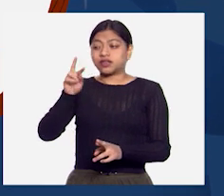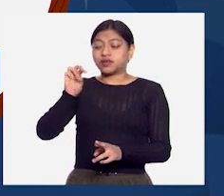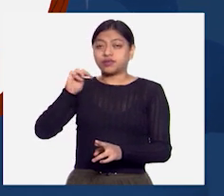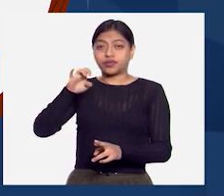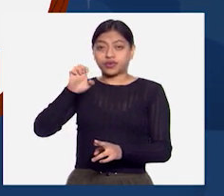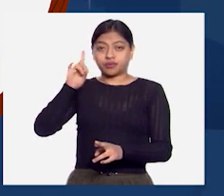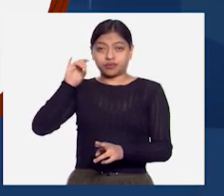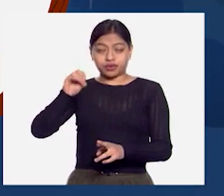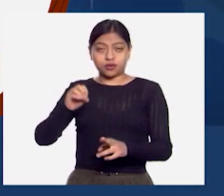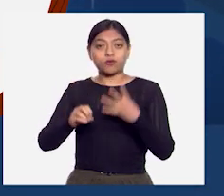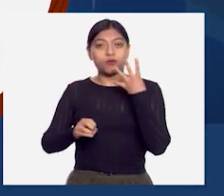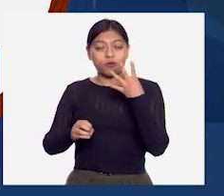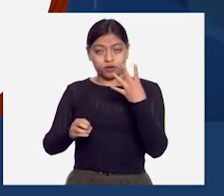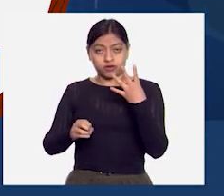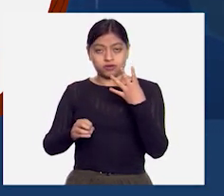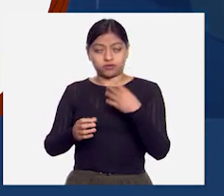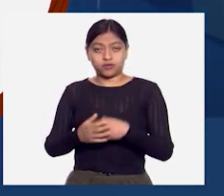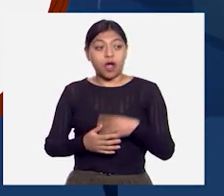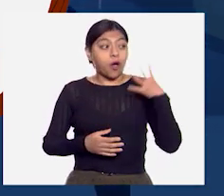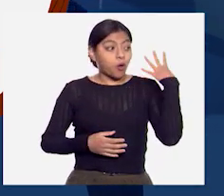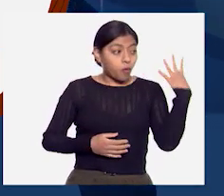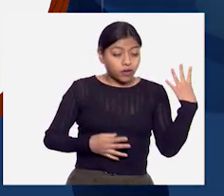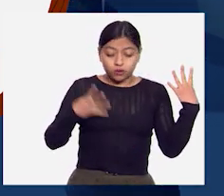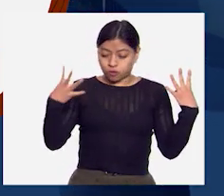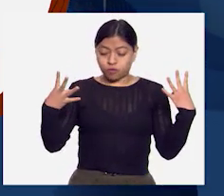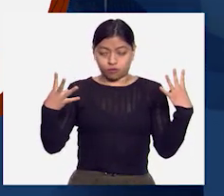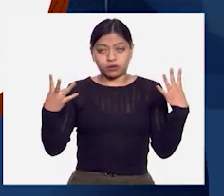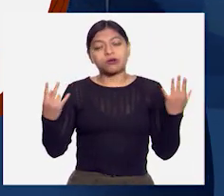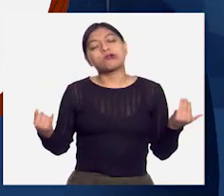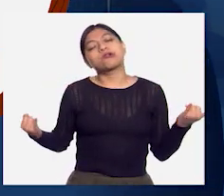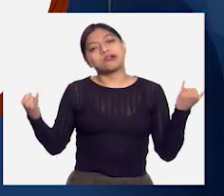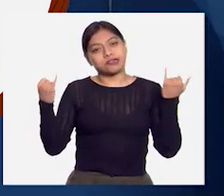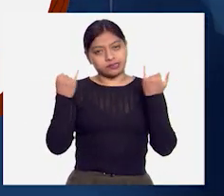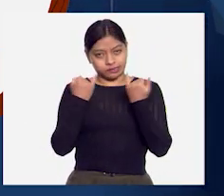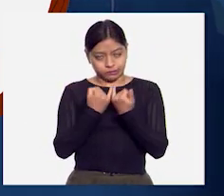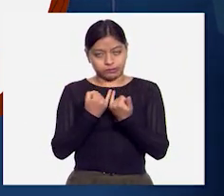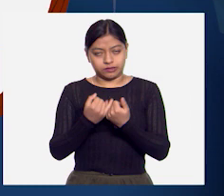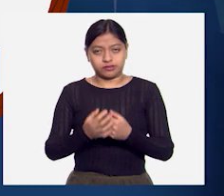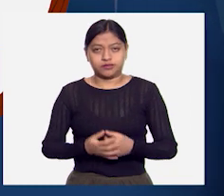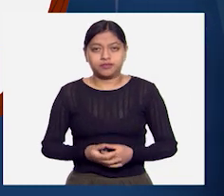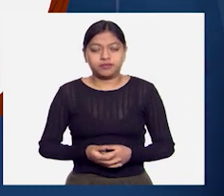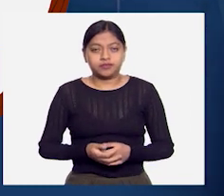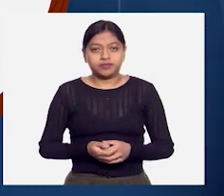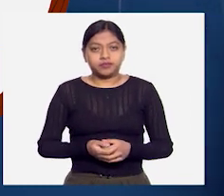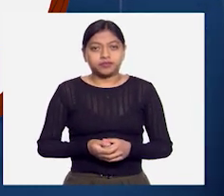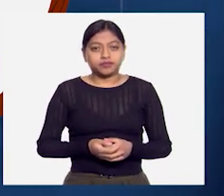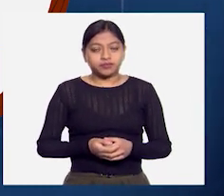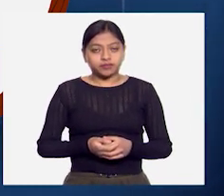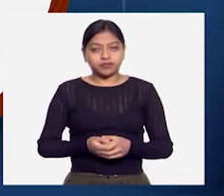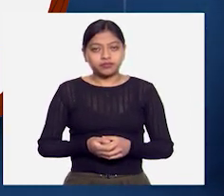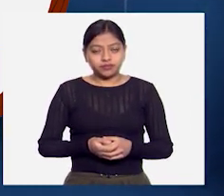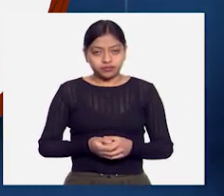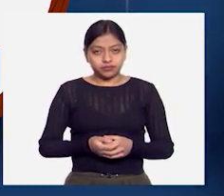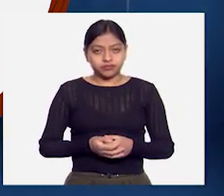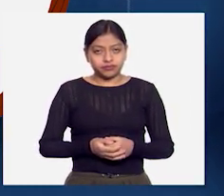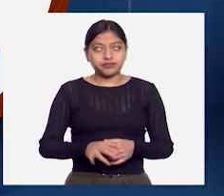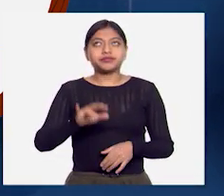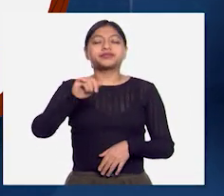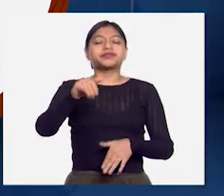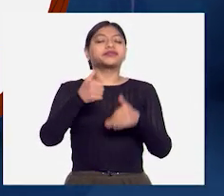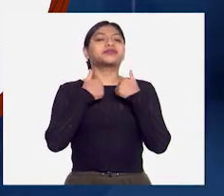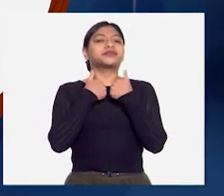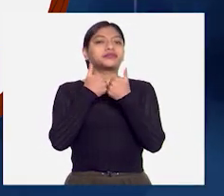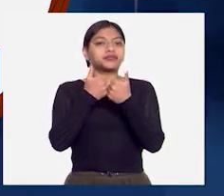aritmética es 4. Este valor es el representante de los 3 valores iniciales. Ah, ya